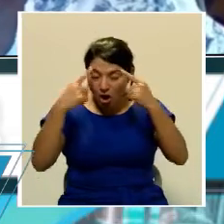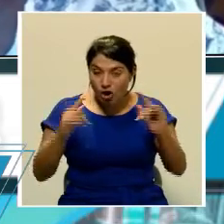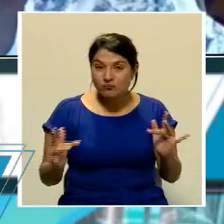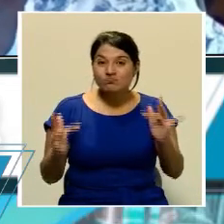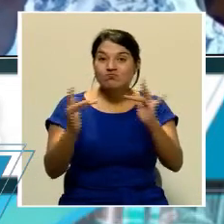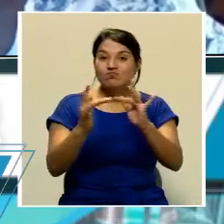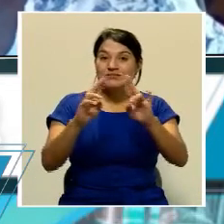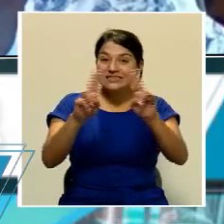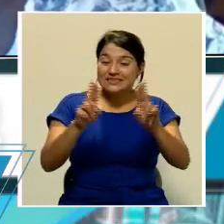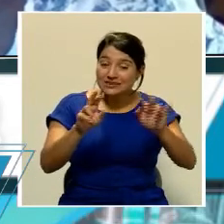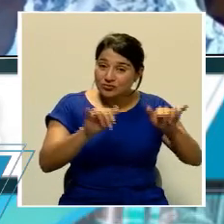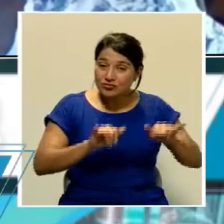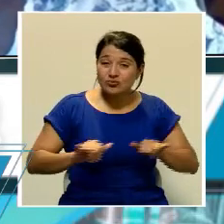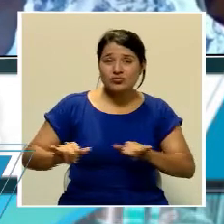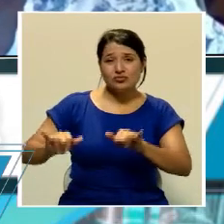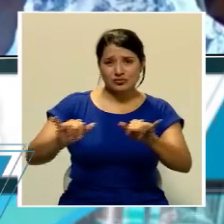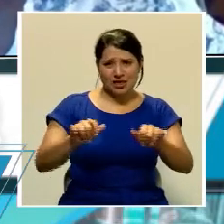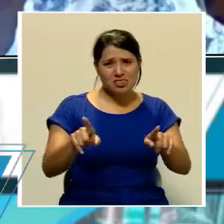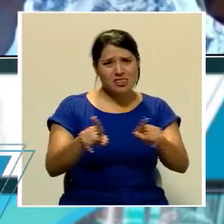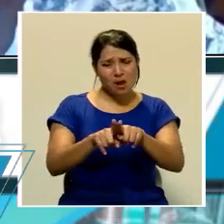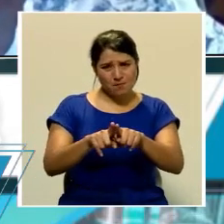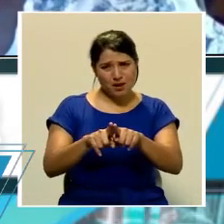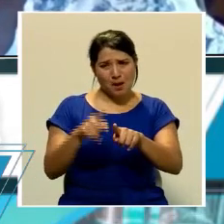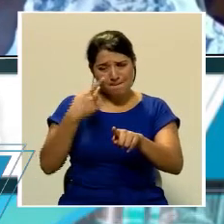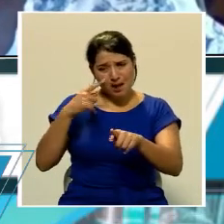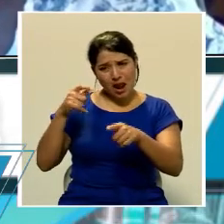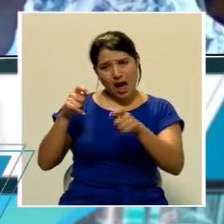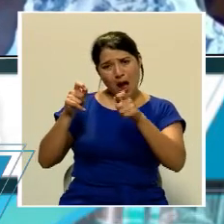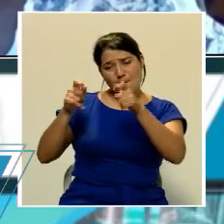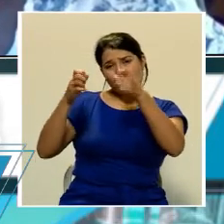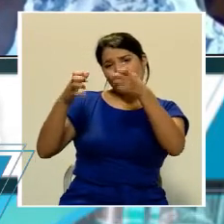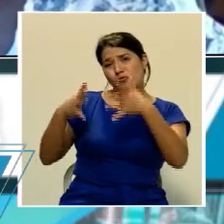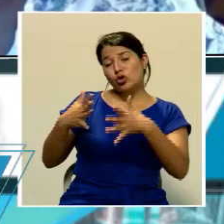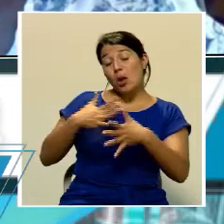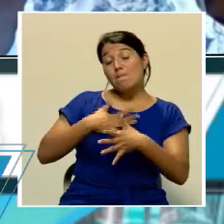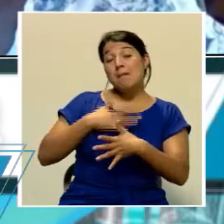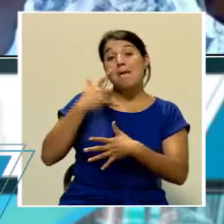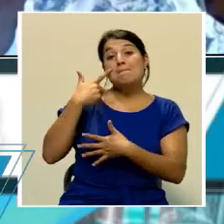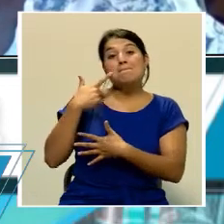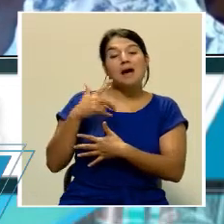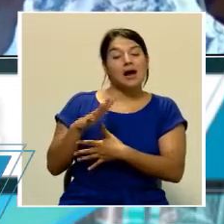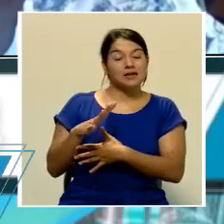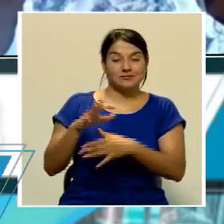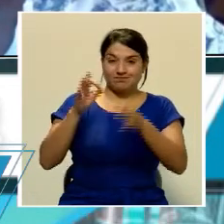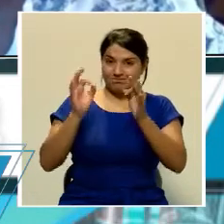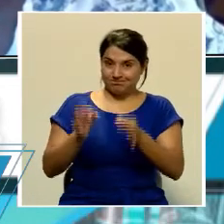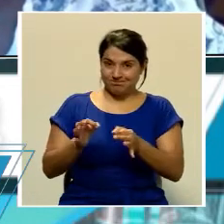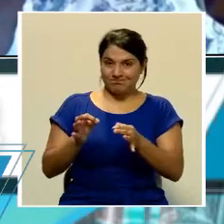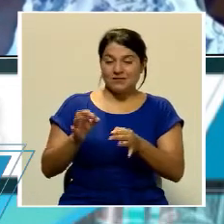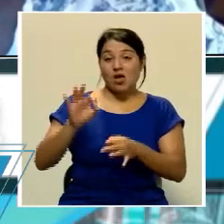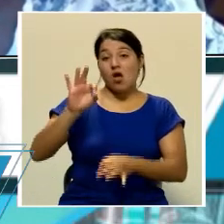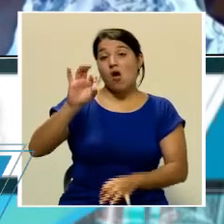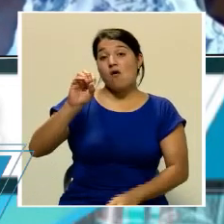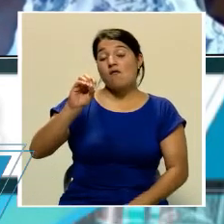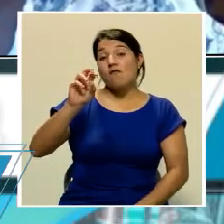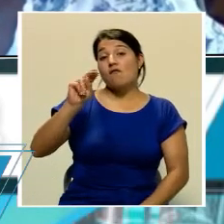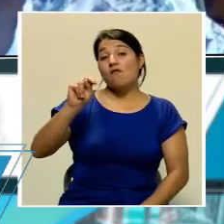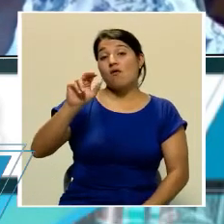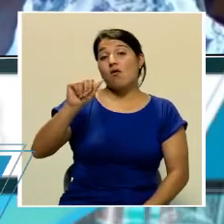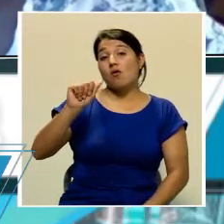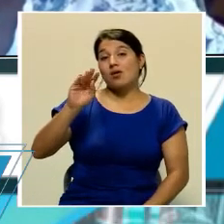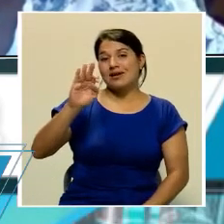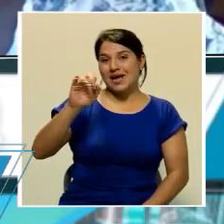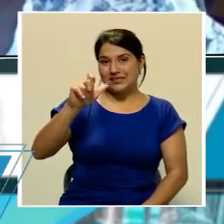maestros, me parece que sería perfectamente razonable que el Fonatel conectara a los maestros que no